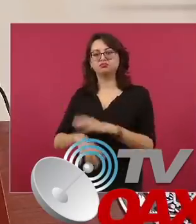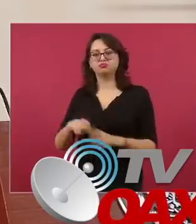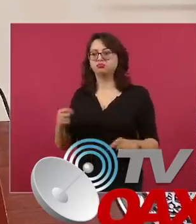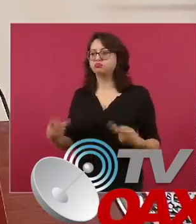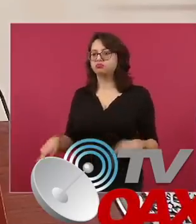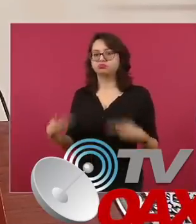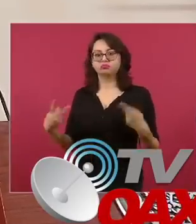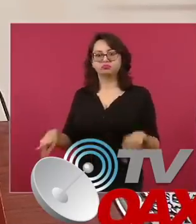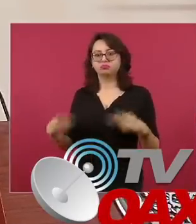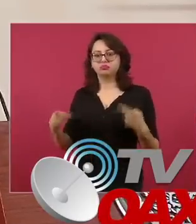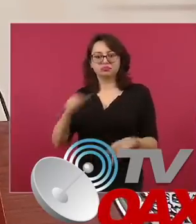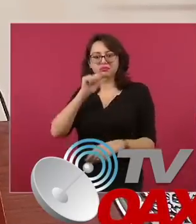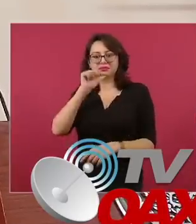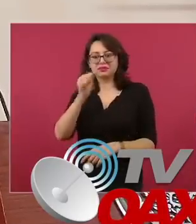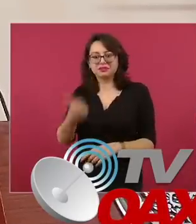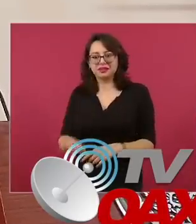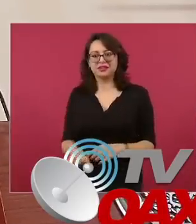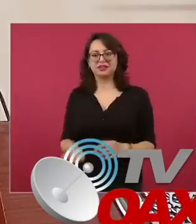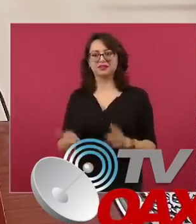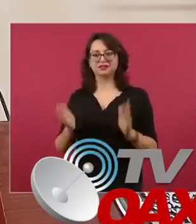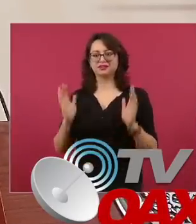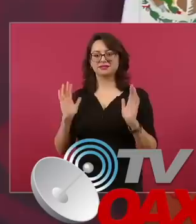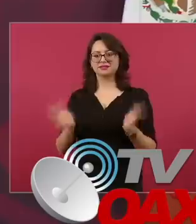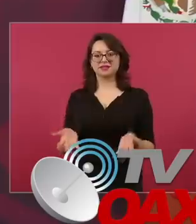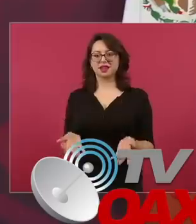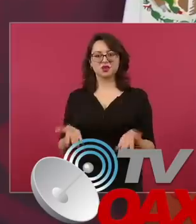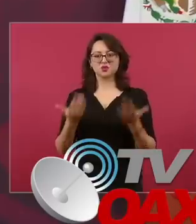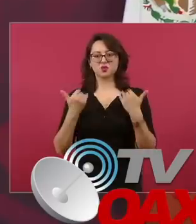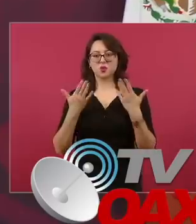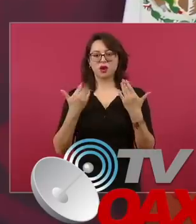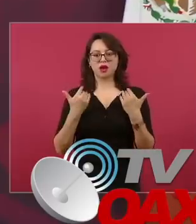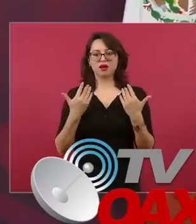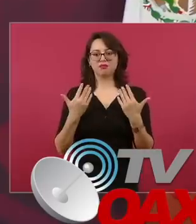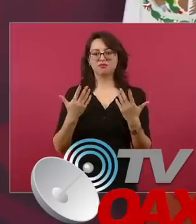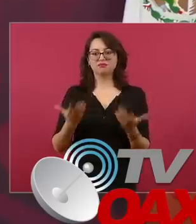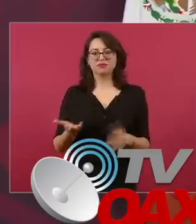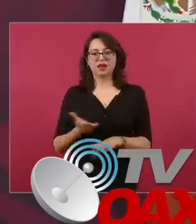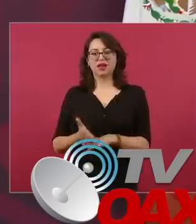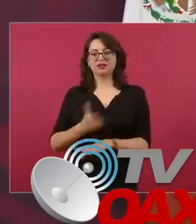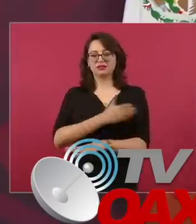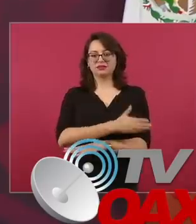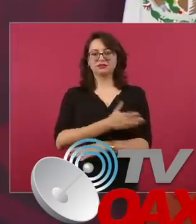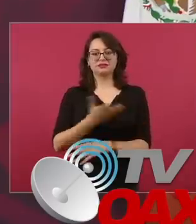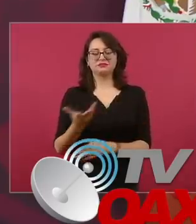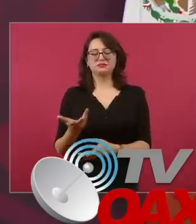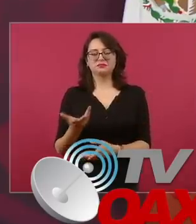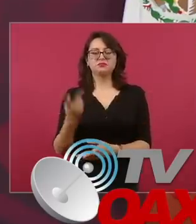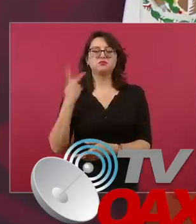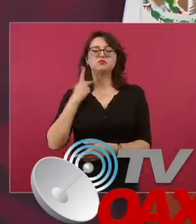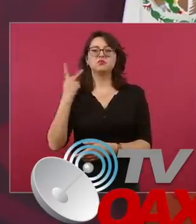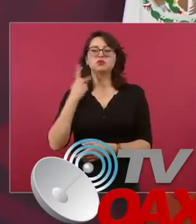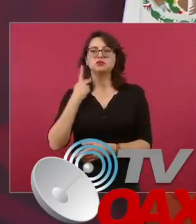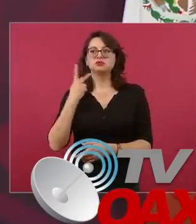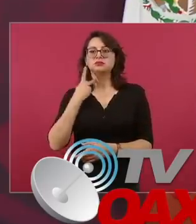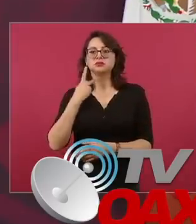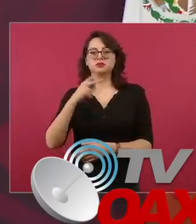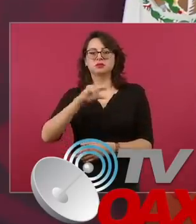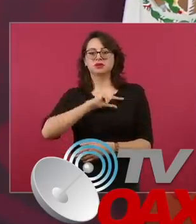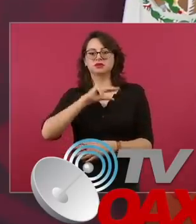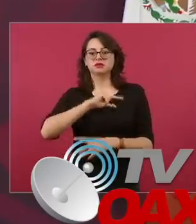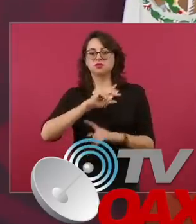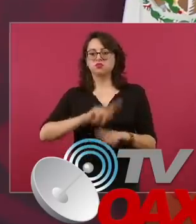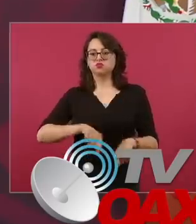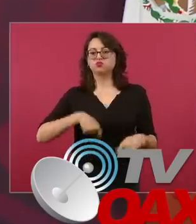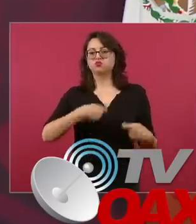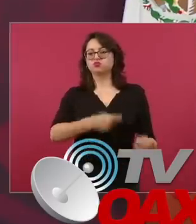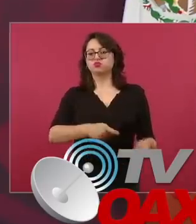Ya no hay rondas, ya se detuvo la política privatizadora, ya las líneas